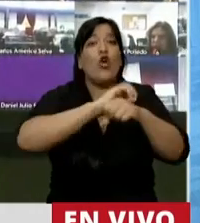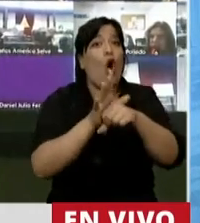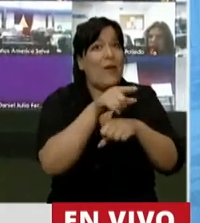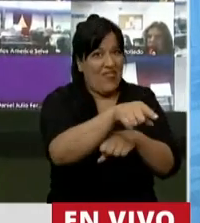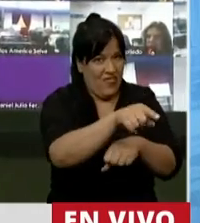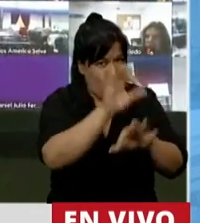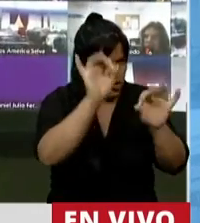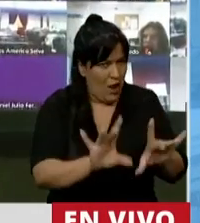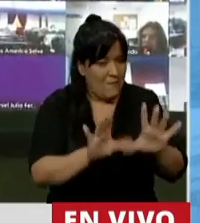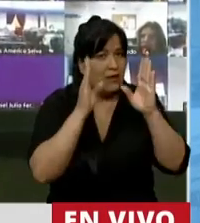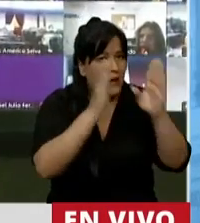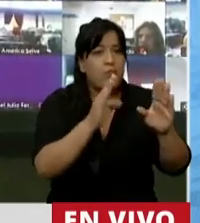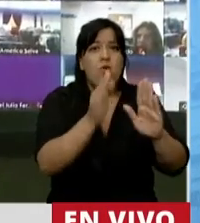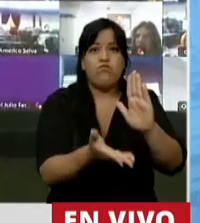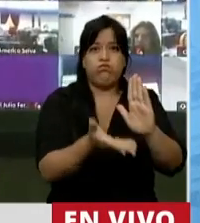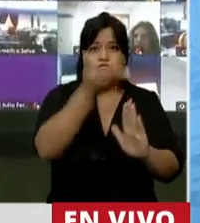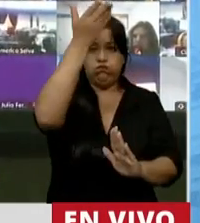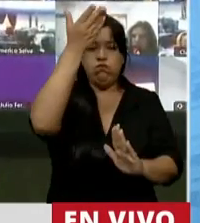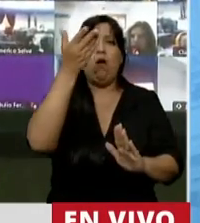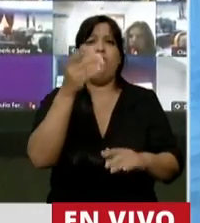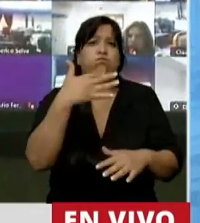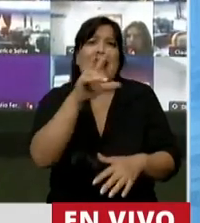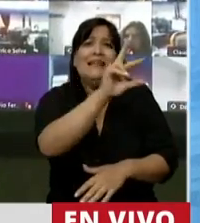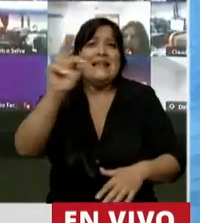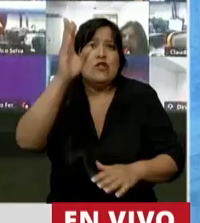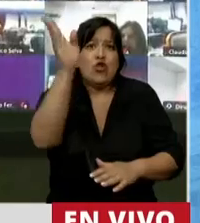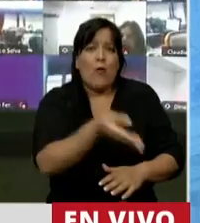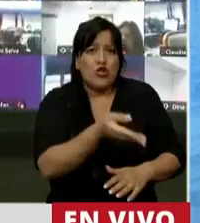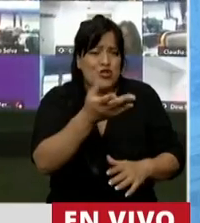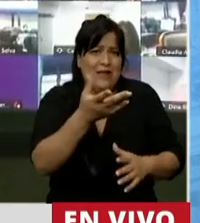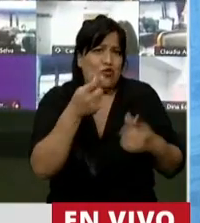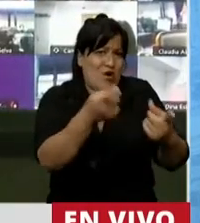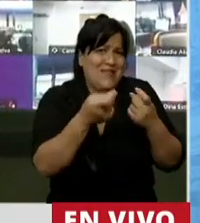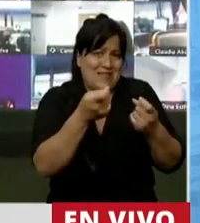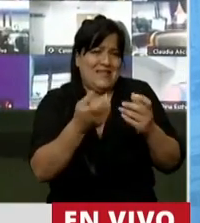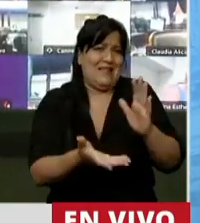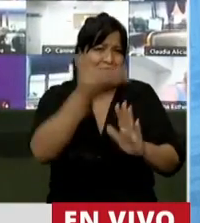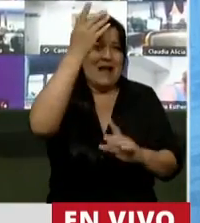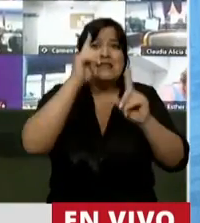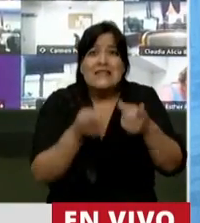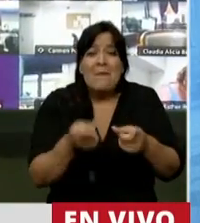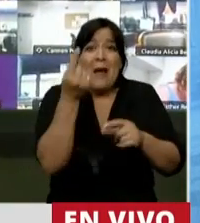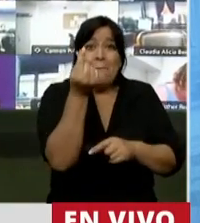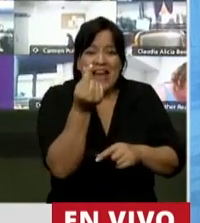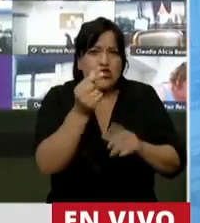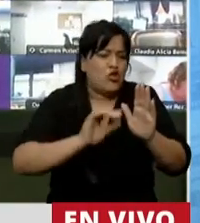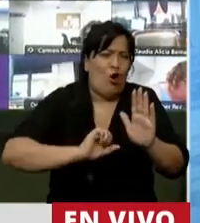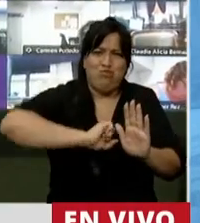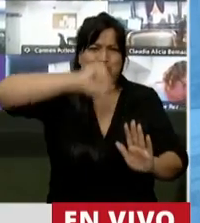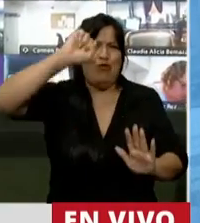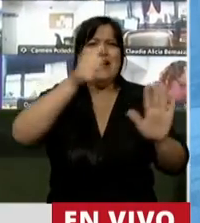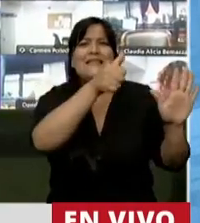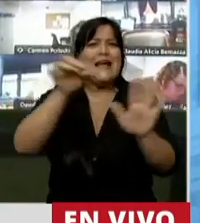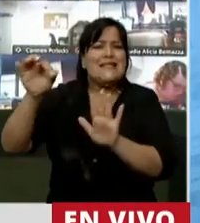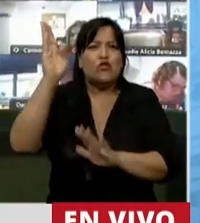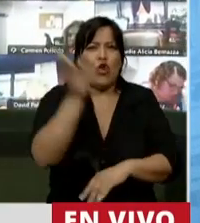COVID, presentaron un aumento en la cantidad de uso del 300% y en precio 615%. El aumento